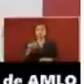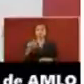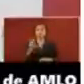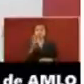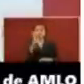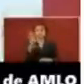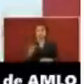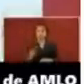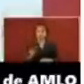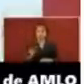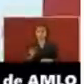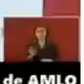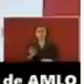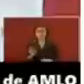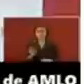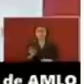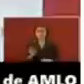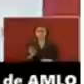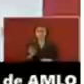50% de los